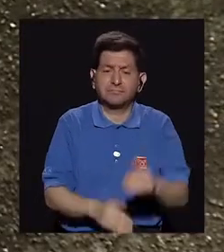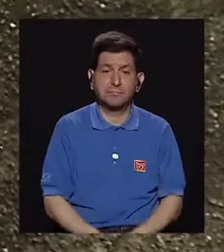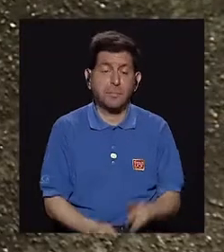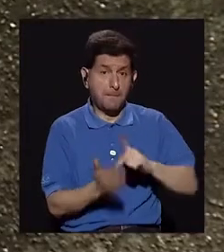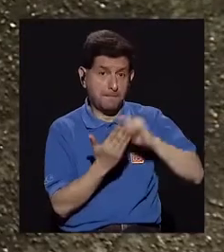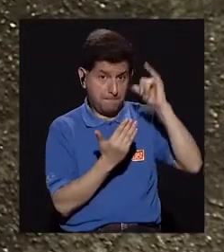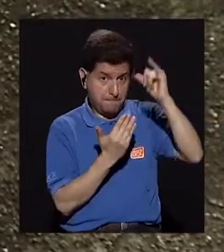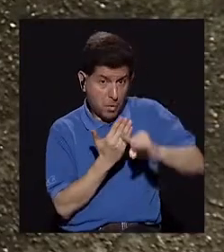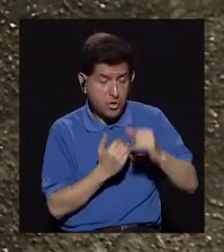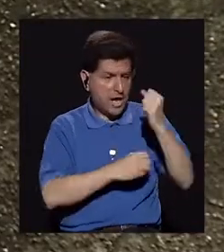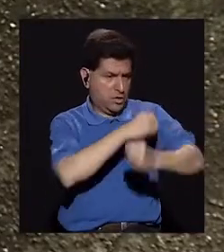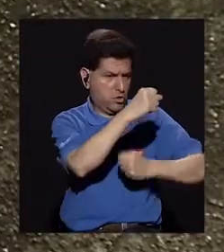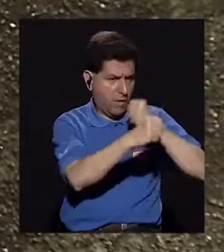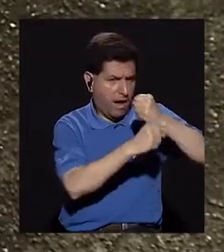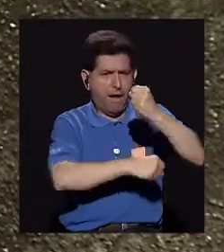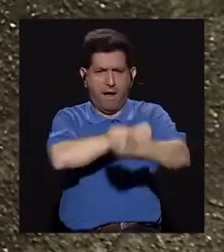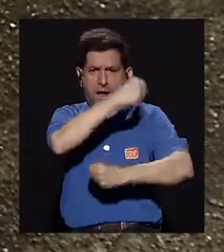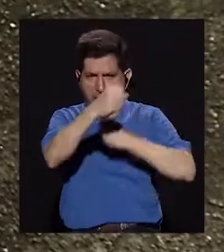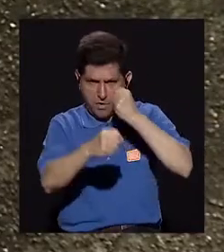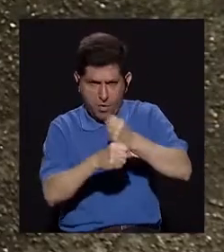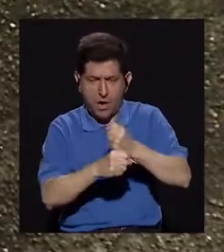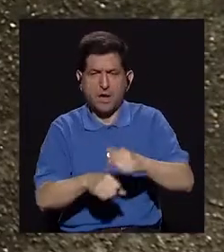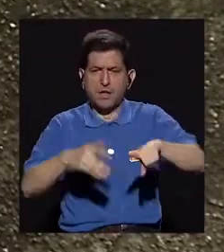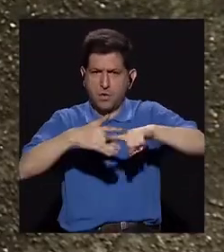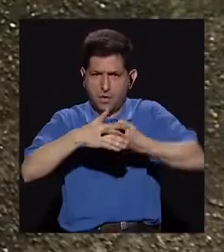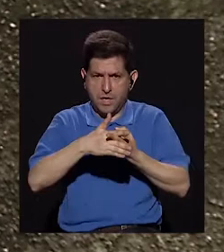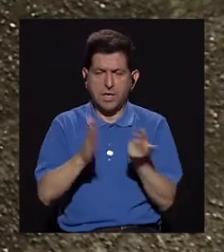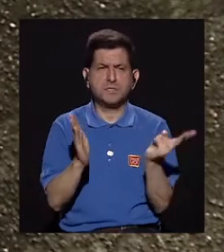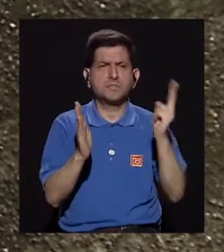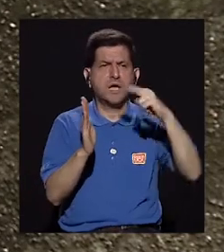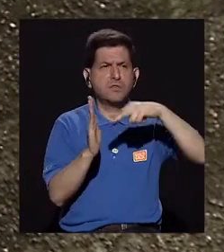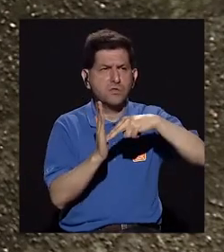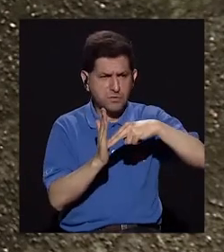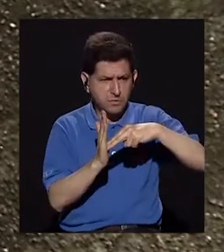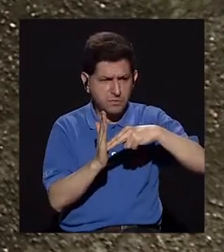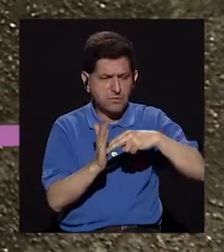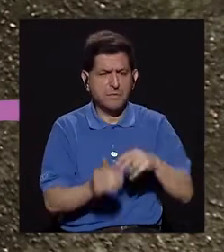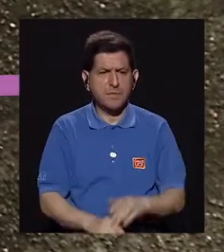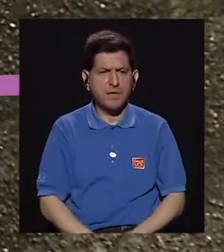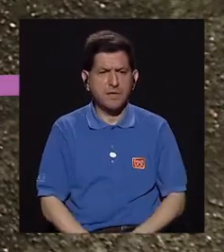El proyecto se realiza anualmente, ¿verdad? Empieza en el